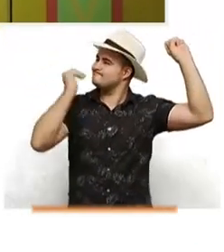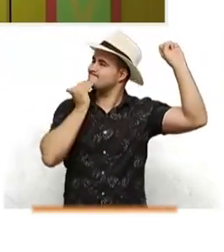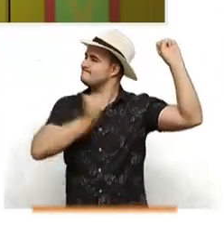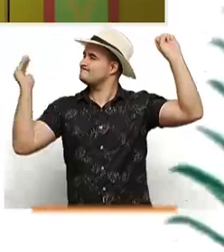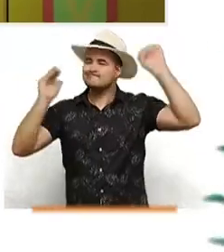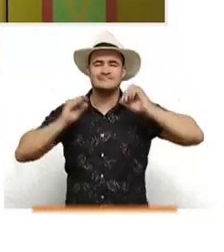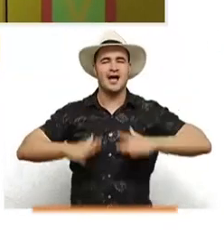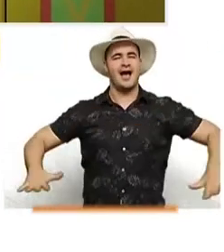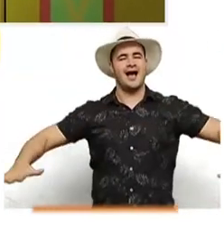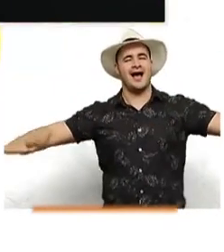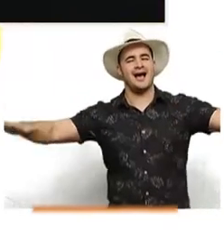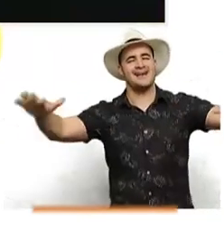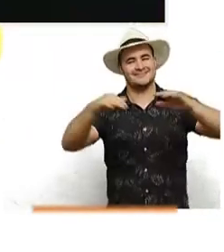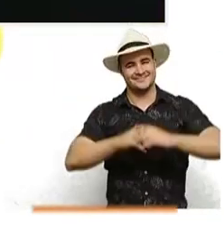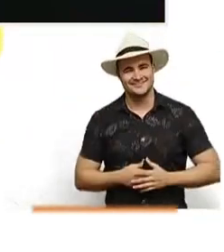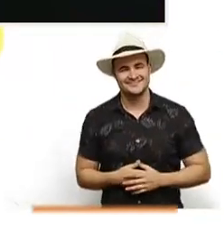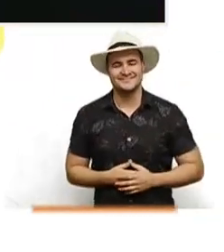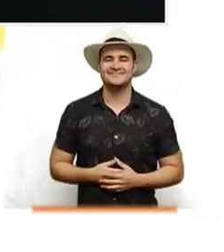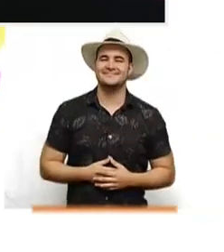tanta naturaleza.